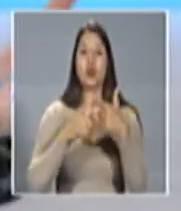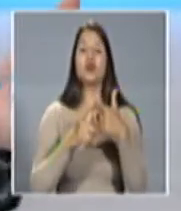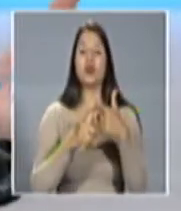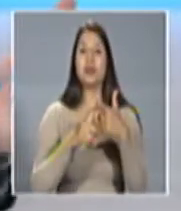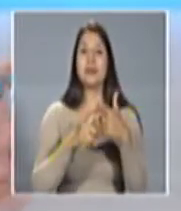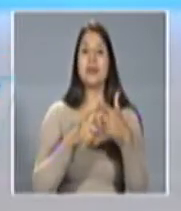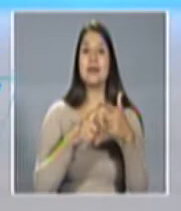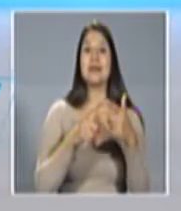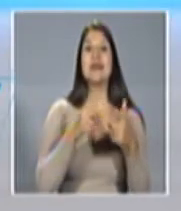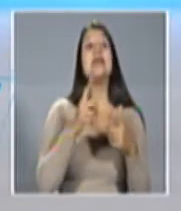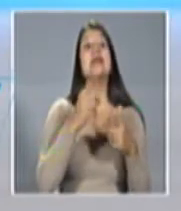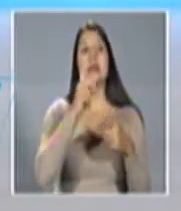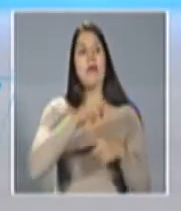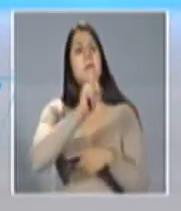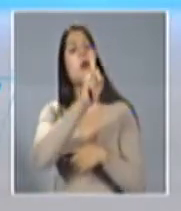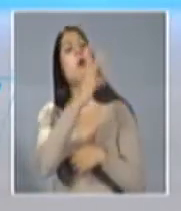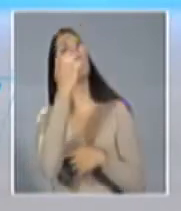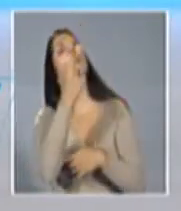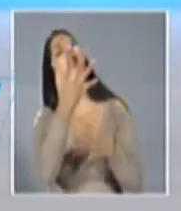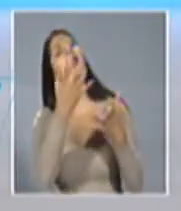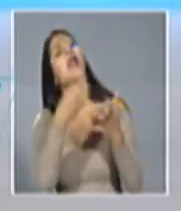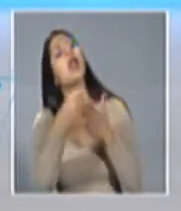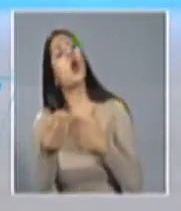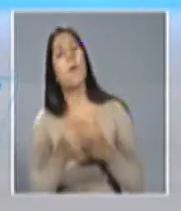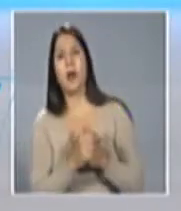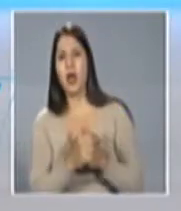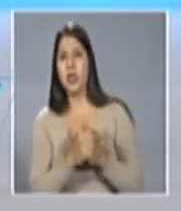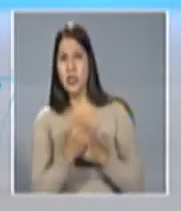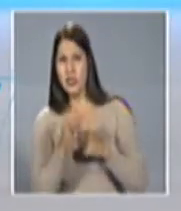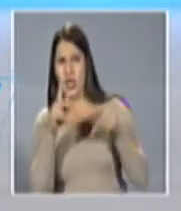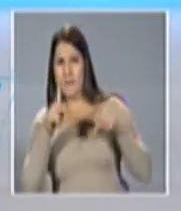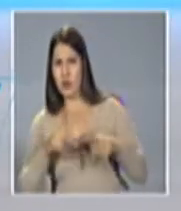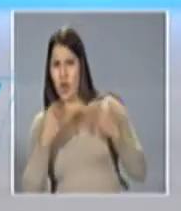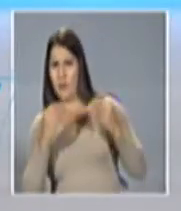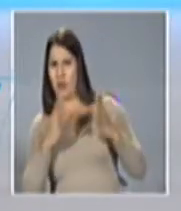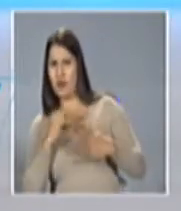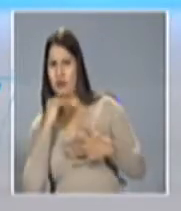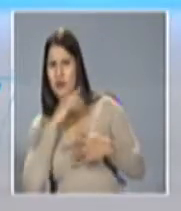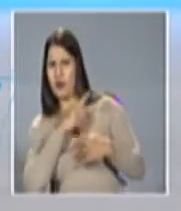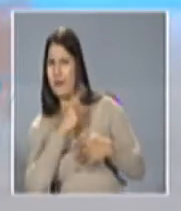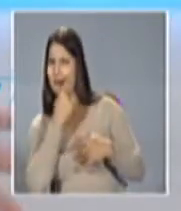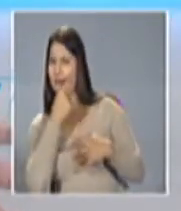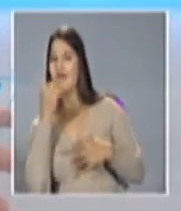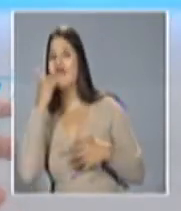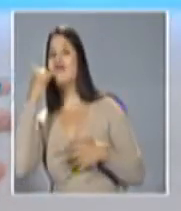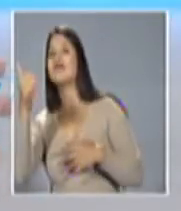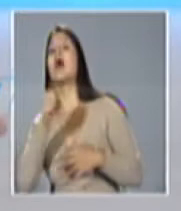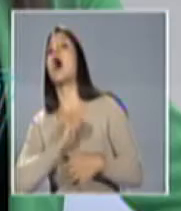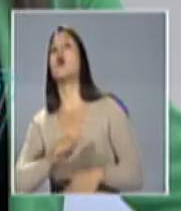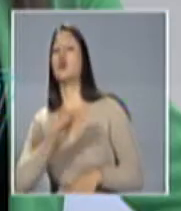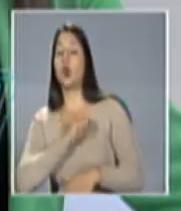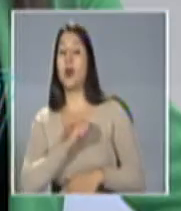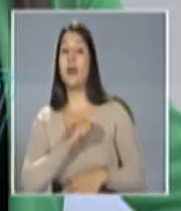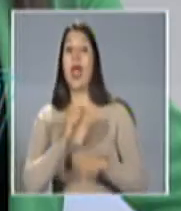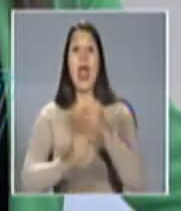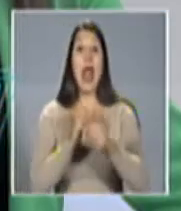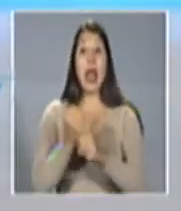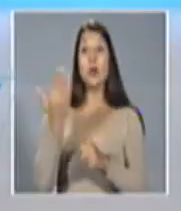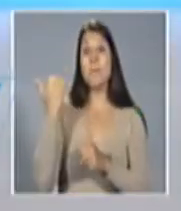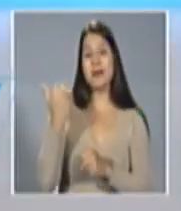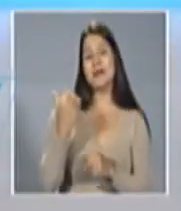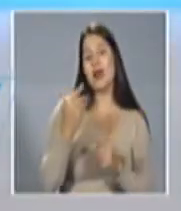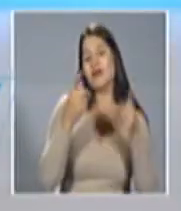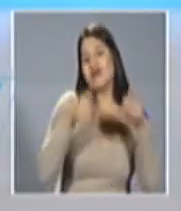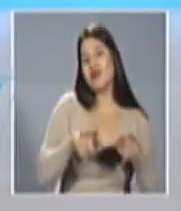si hay alguna sospecha se podrá coordinar con las autoridades. Me parece que el primer trimestre del año nos ha dejado cosas preocupantes, pero yo creo que también hay unas